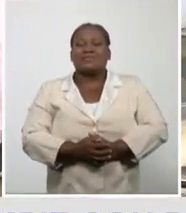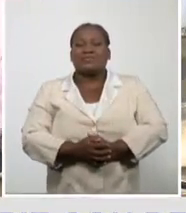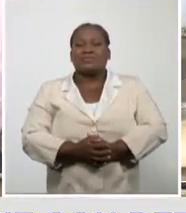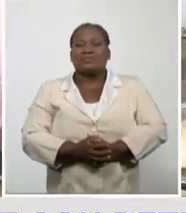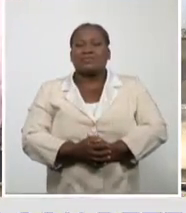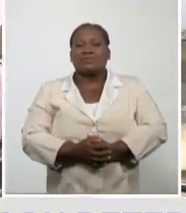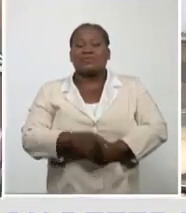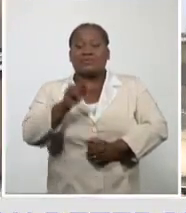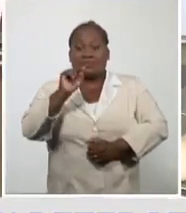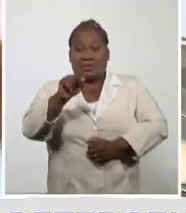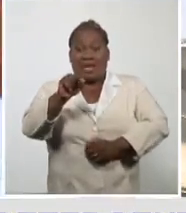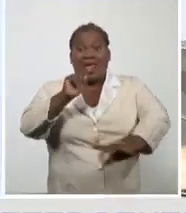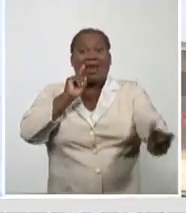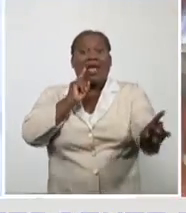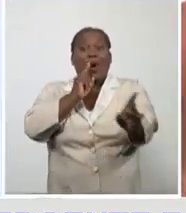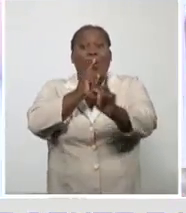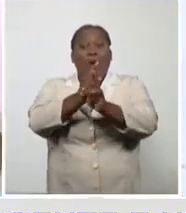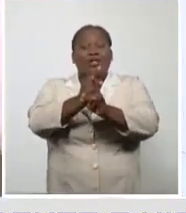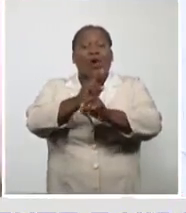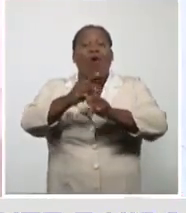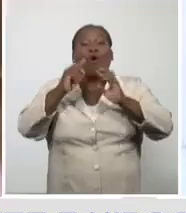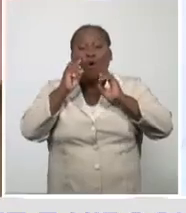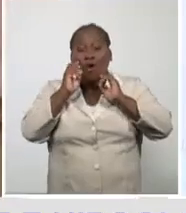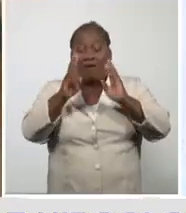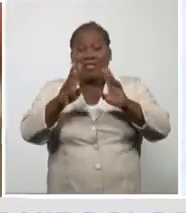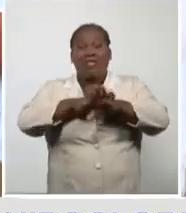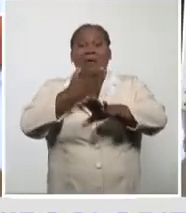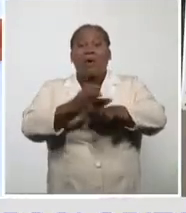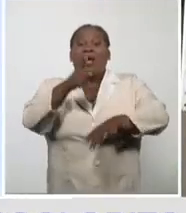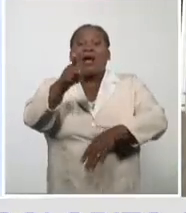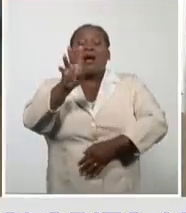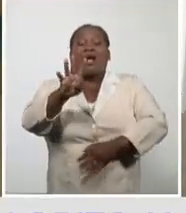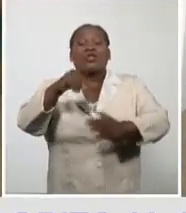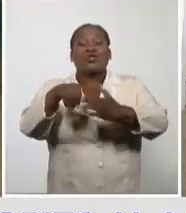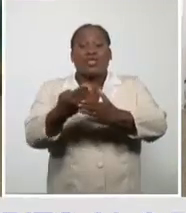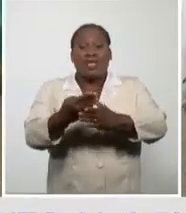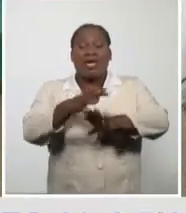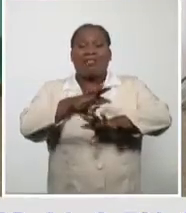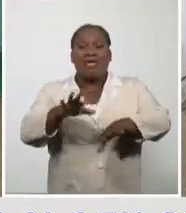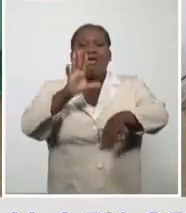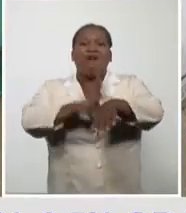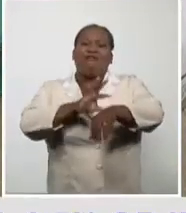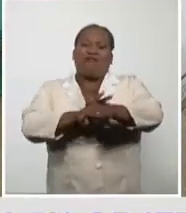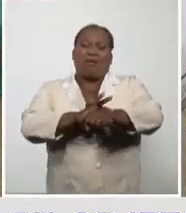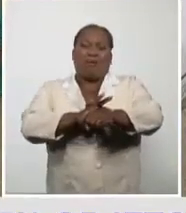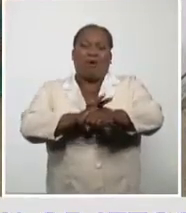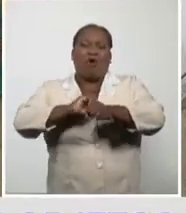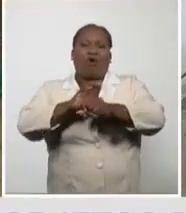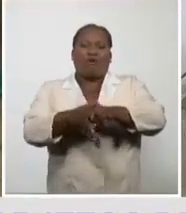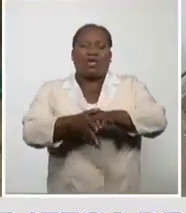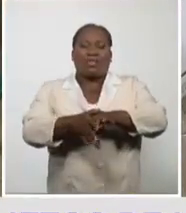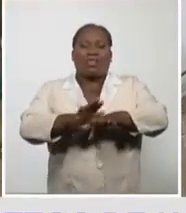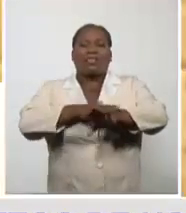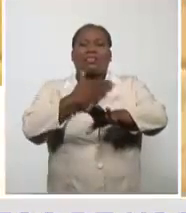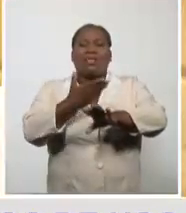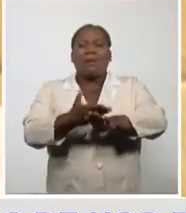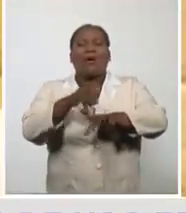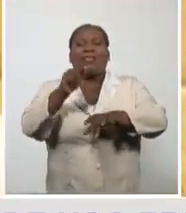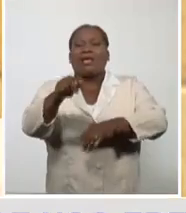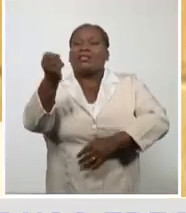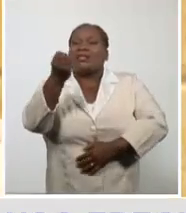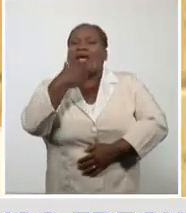Es el reencuentro con la vida luego de 14 días de enfrentamiento a la COVID-19. Luego de intensas jornadas de tratamiento